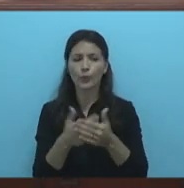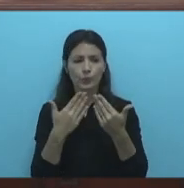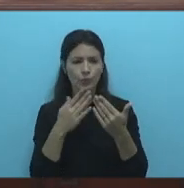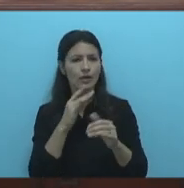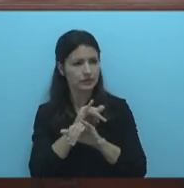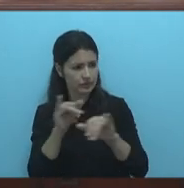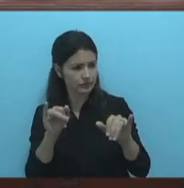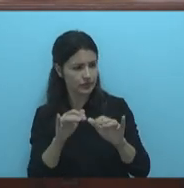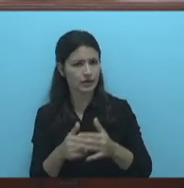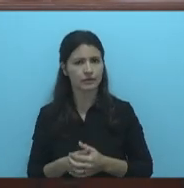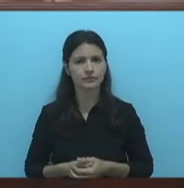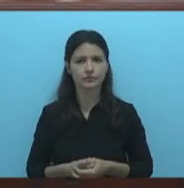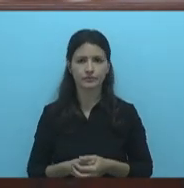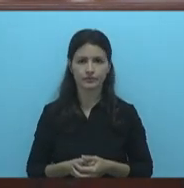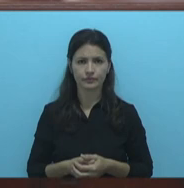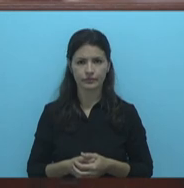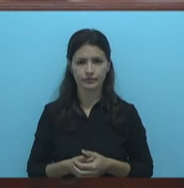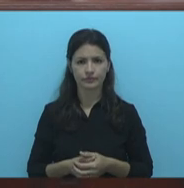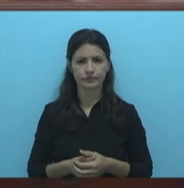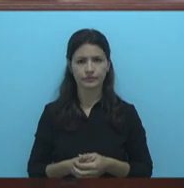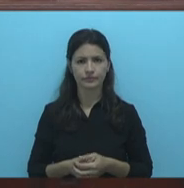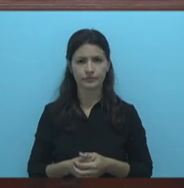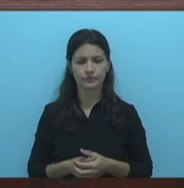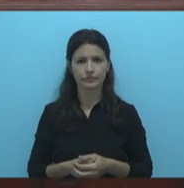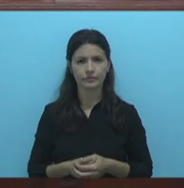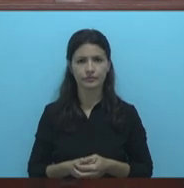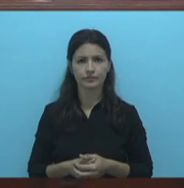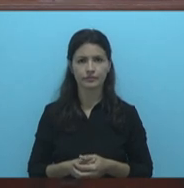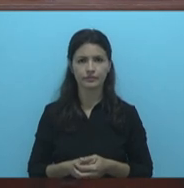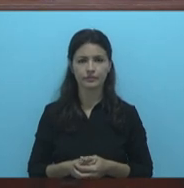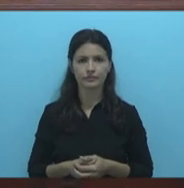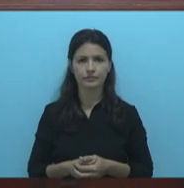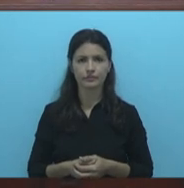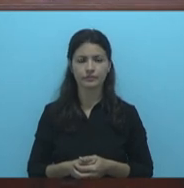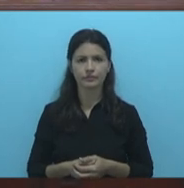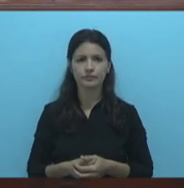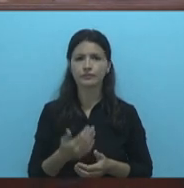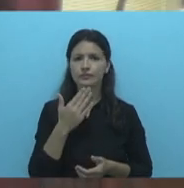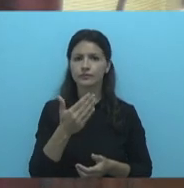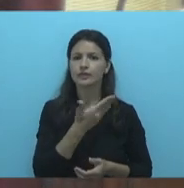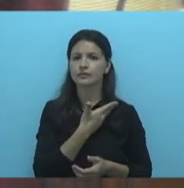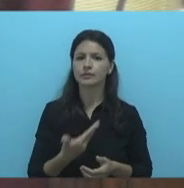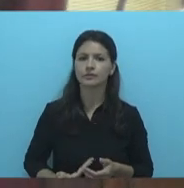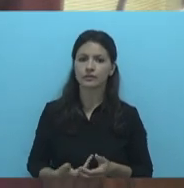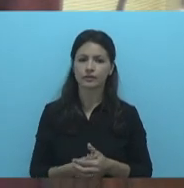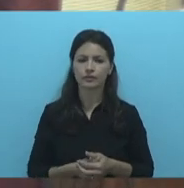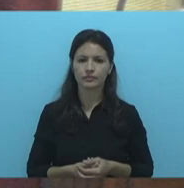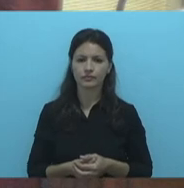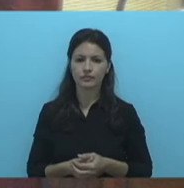las consideraciones para el mismo. Diputada Armas Velavi tiene la palabra. Gracias, señor presidente.